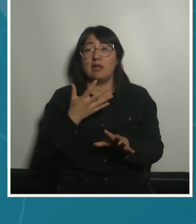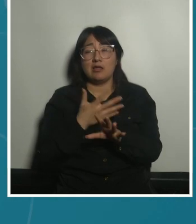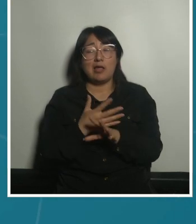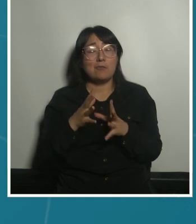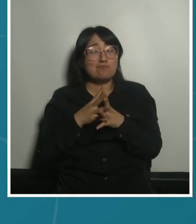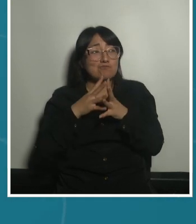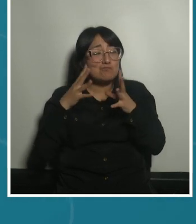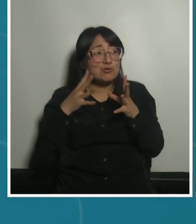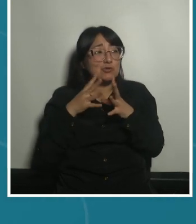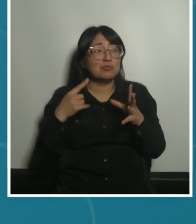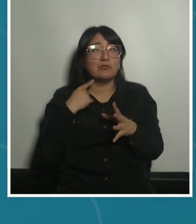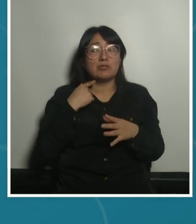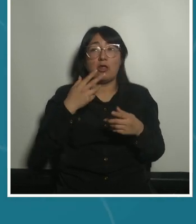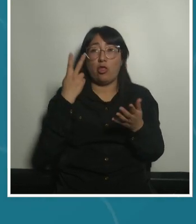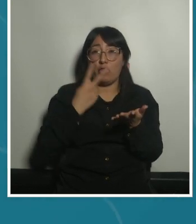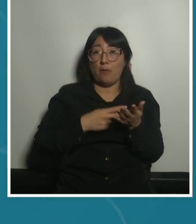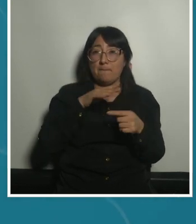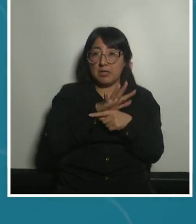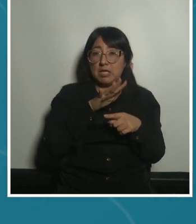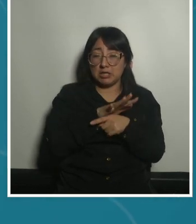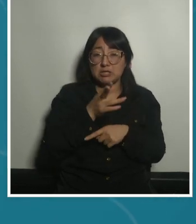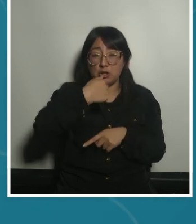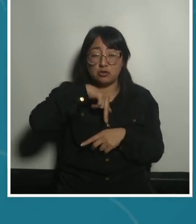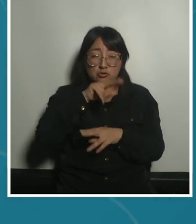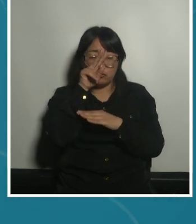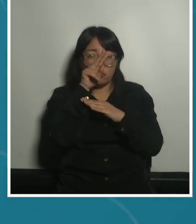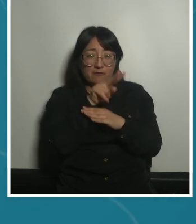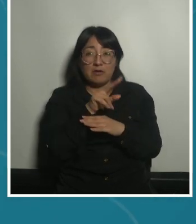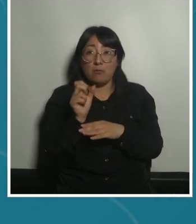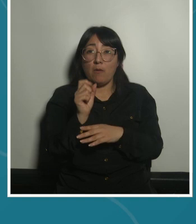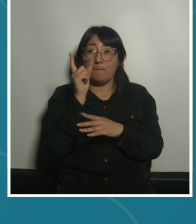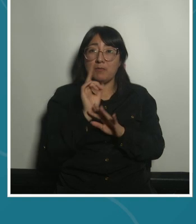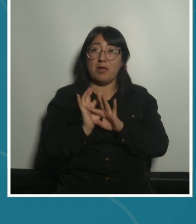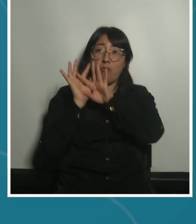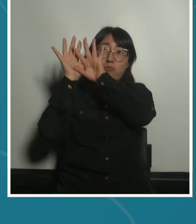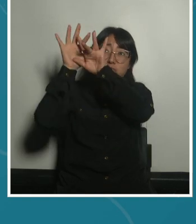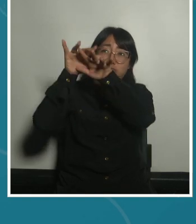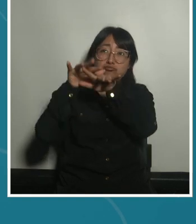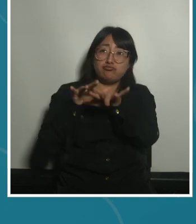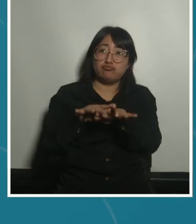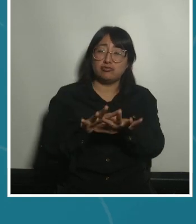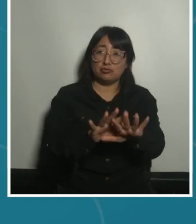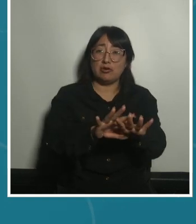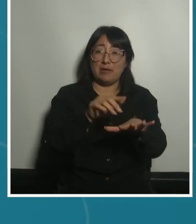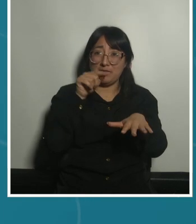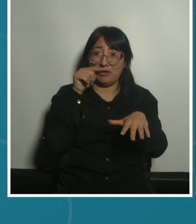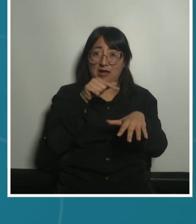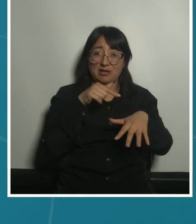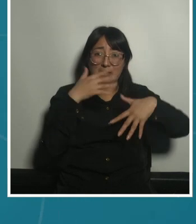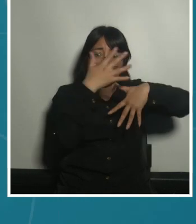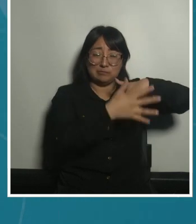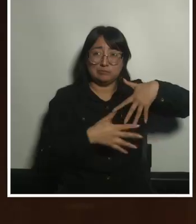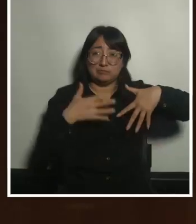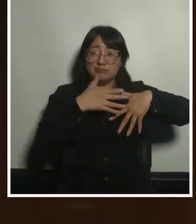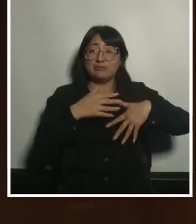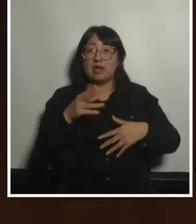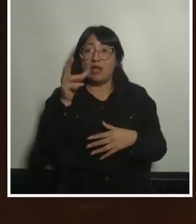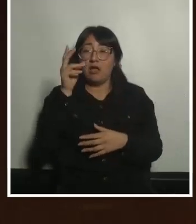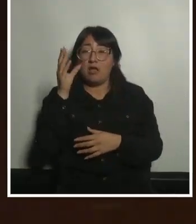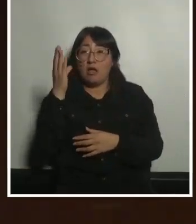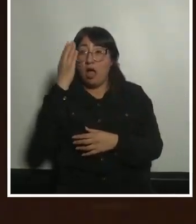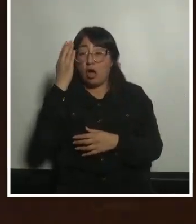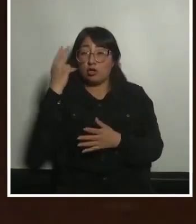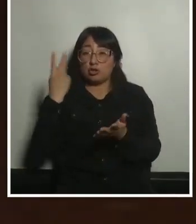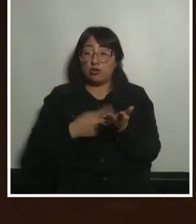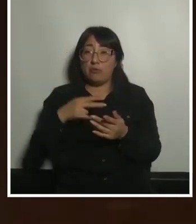afectación, principalmente en 2015 fuimos testigos del primer meteotsunami que tuvimos en Sudamérica. Este evento de agosto de